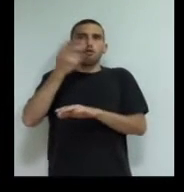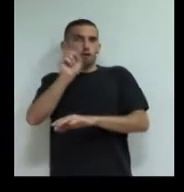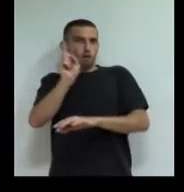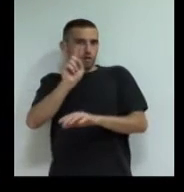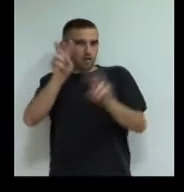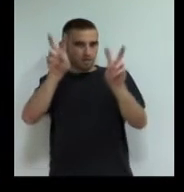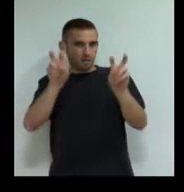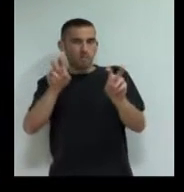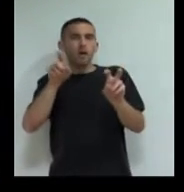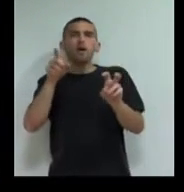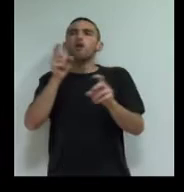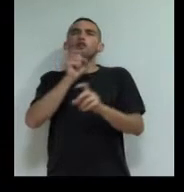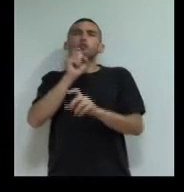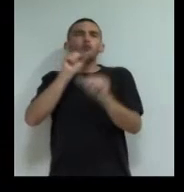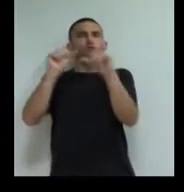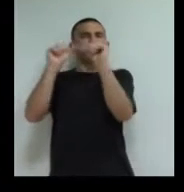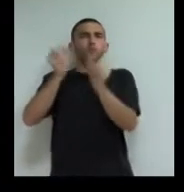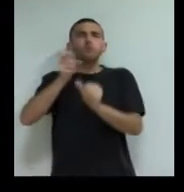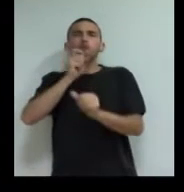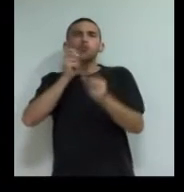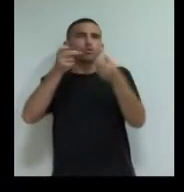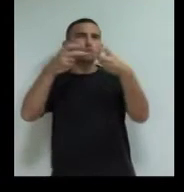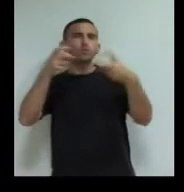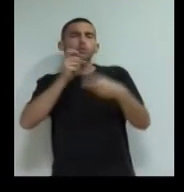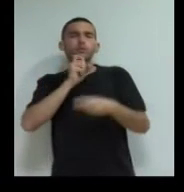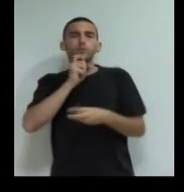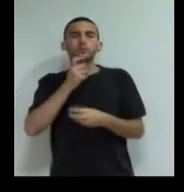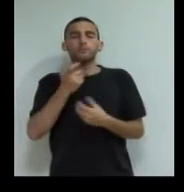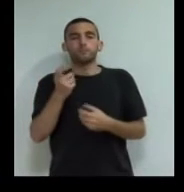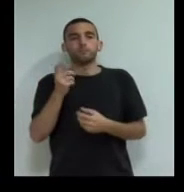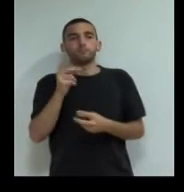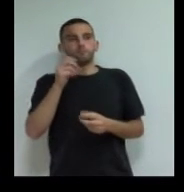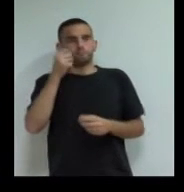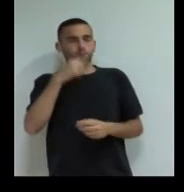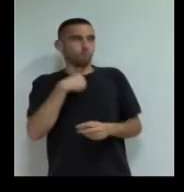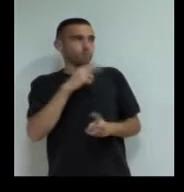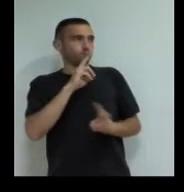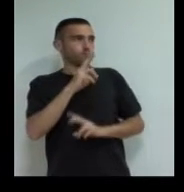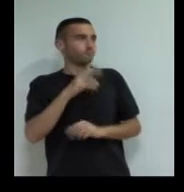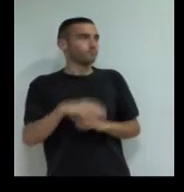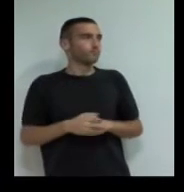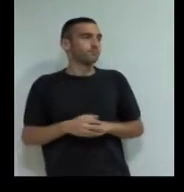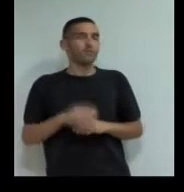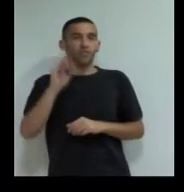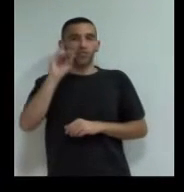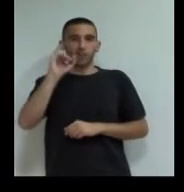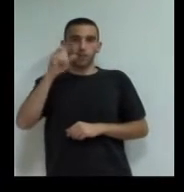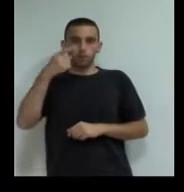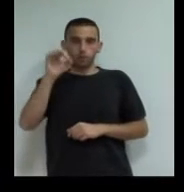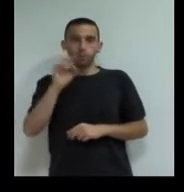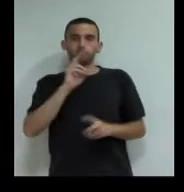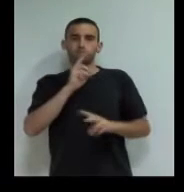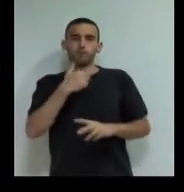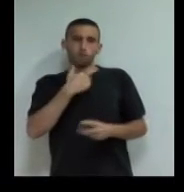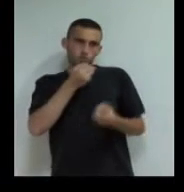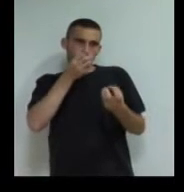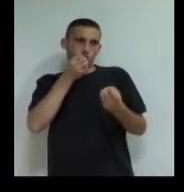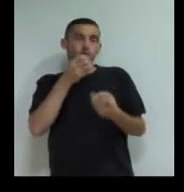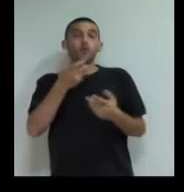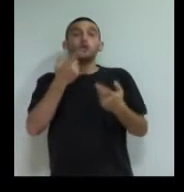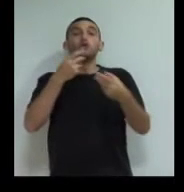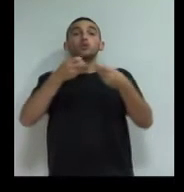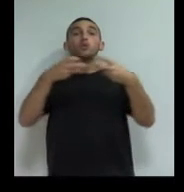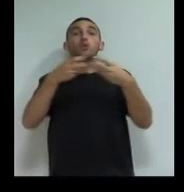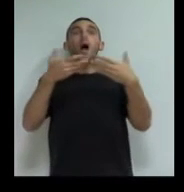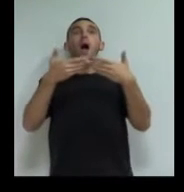poco cómo es realmente? Sí, bueno, pues como lo cuento yo, sí. Pues normalmente el subtitulado